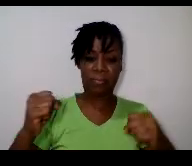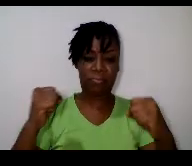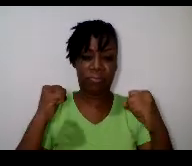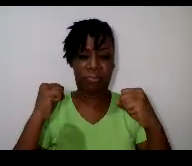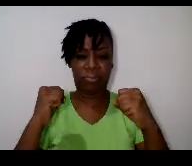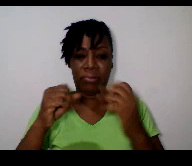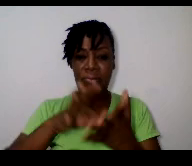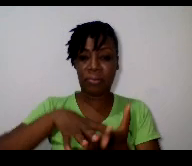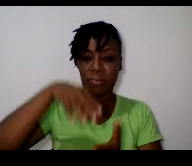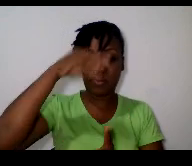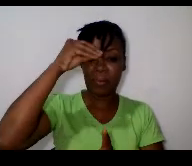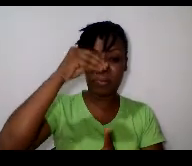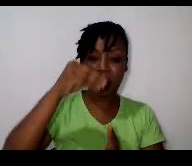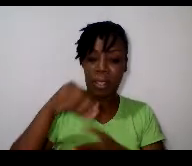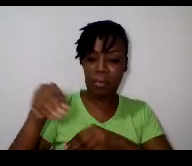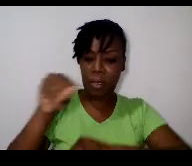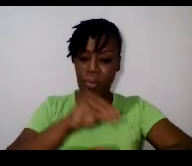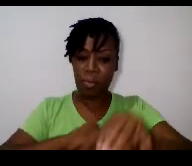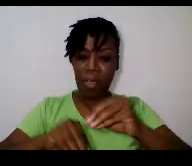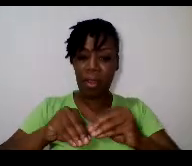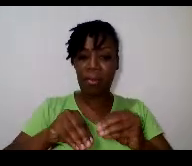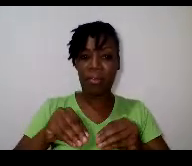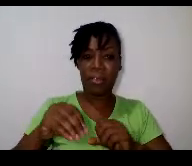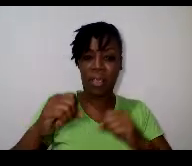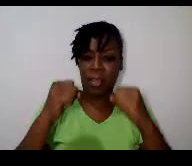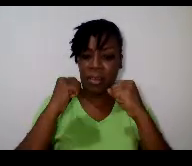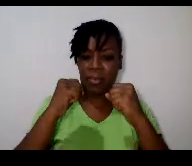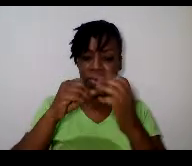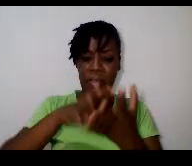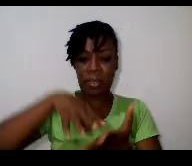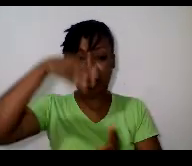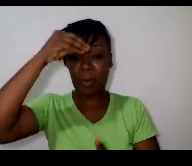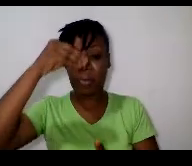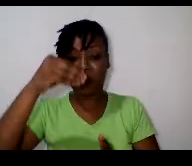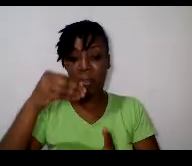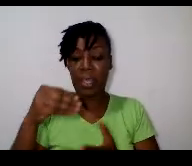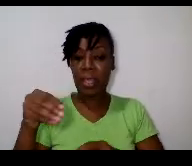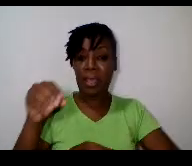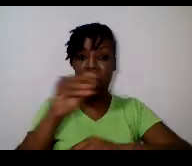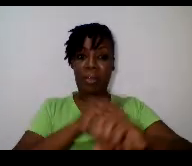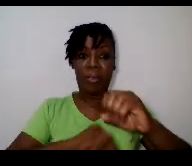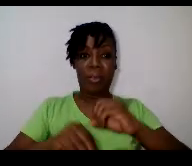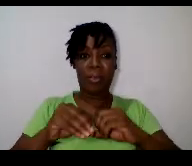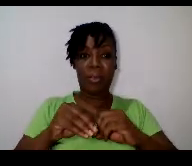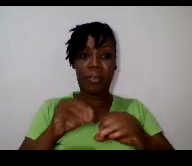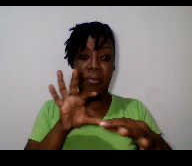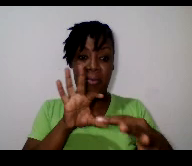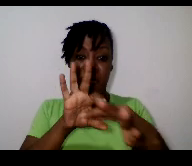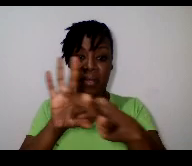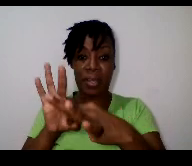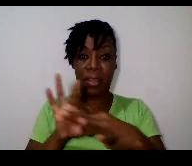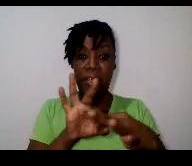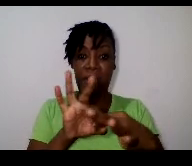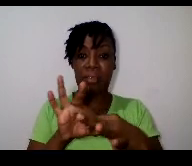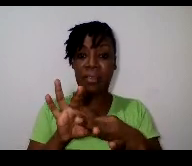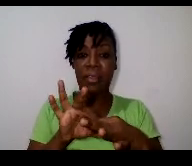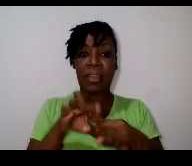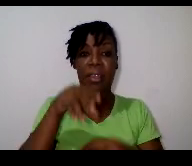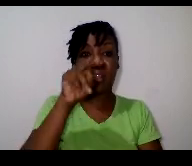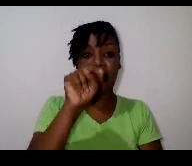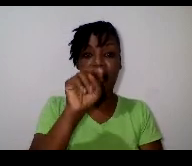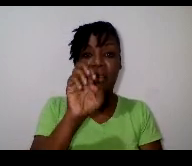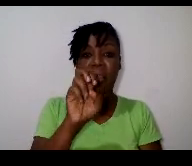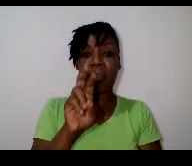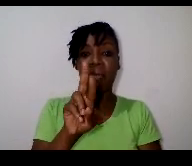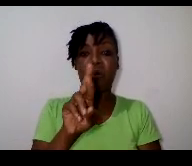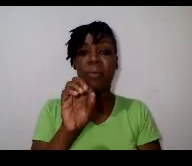para movernos, energía para sentirnos bien, energía para que se conecte una neurona con otra de una forma rápida y que aprendan